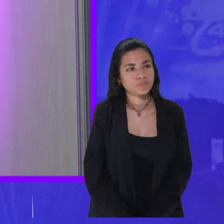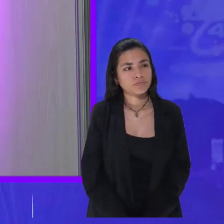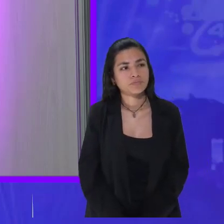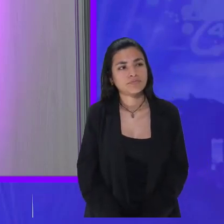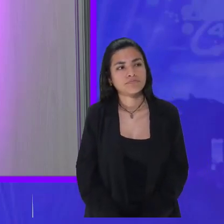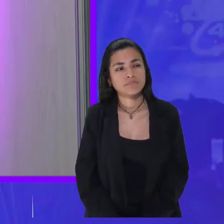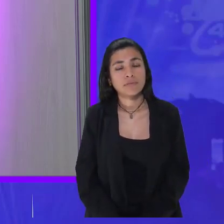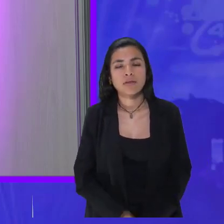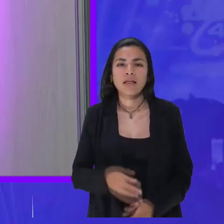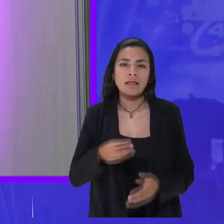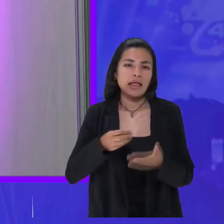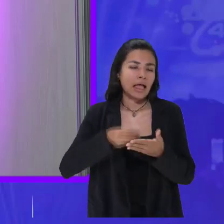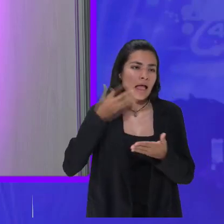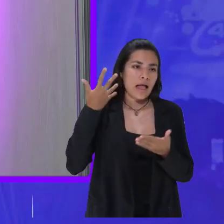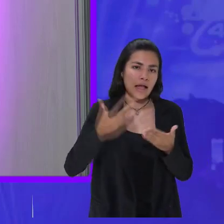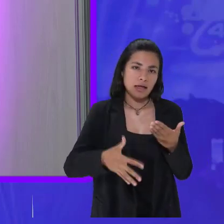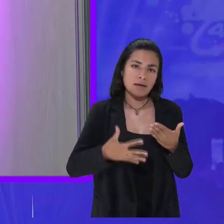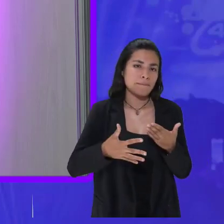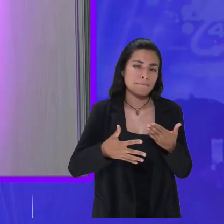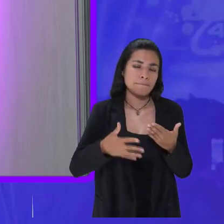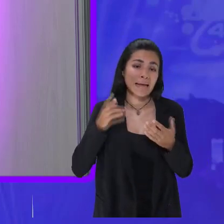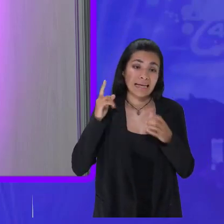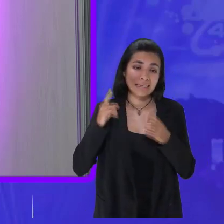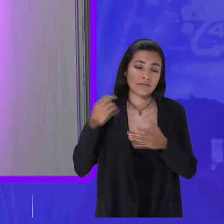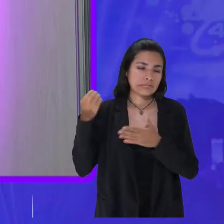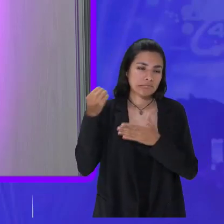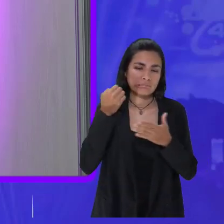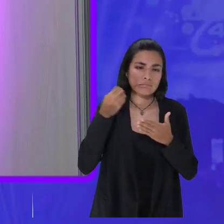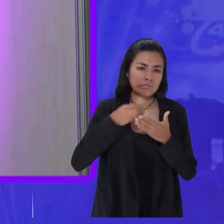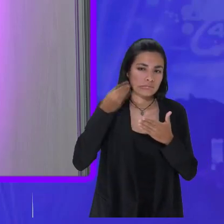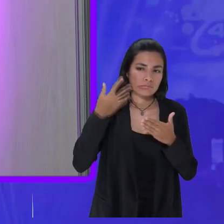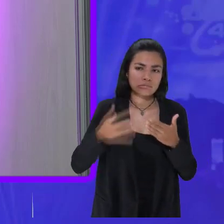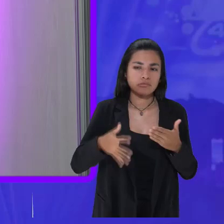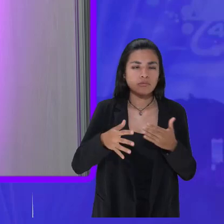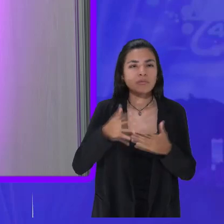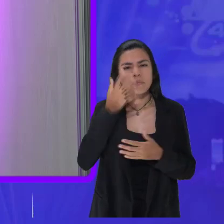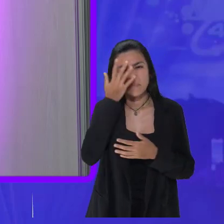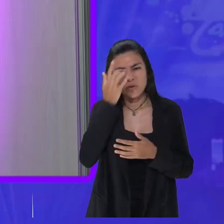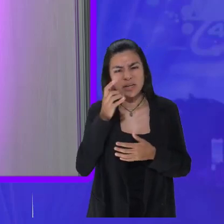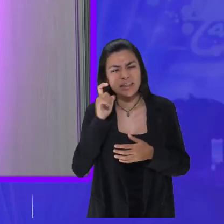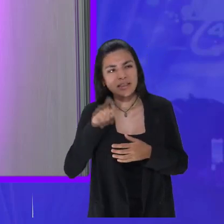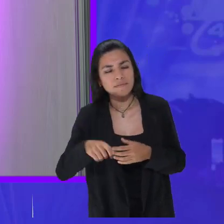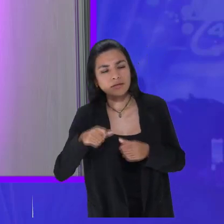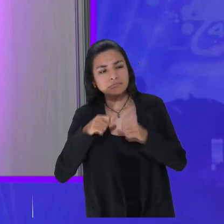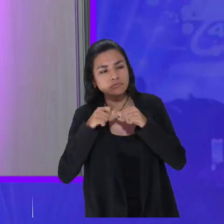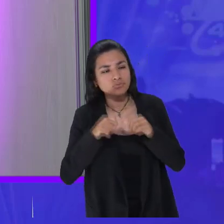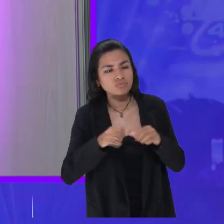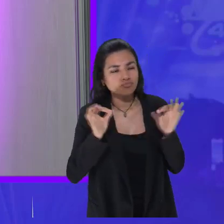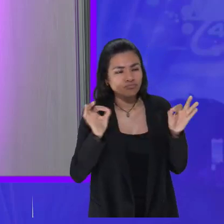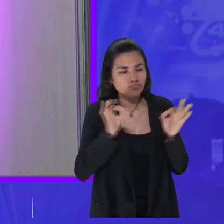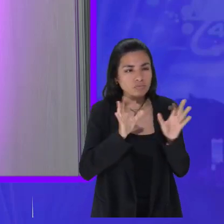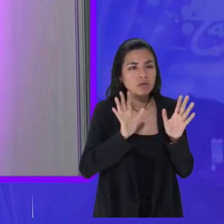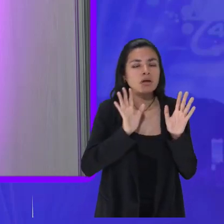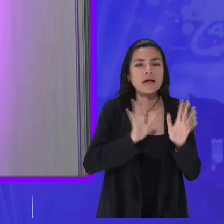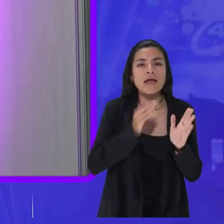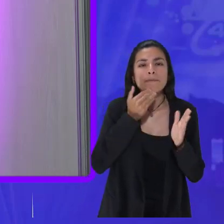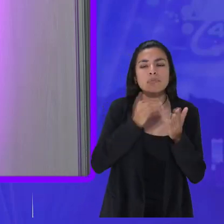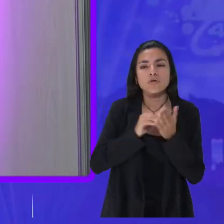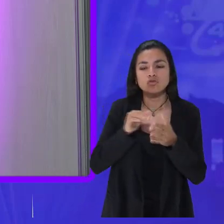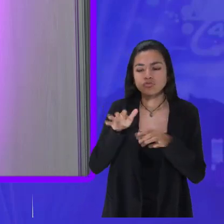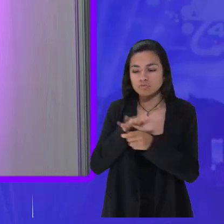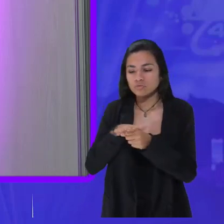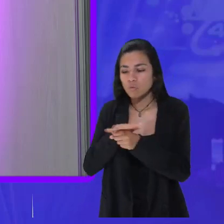Es costoso, es muy costoso hacer lo que tú dices, demasiado costoso, porque toma mucha precisión, ¿cierto? Recrear ese momento quirúrgico